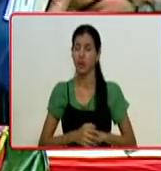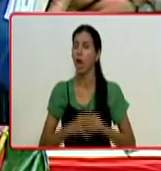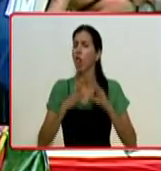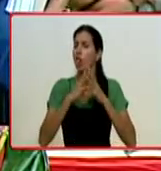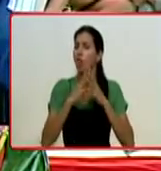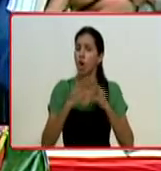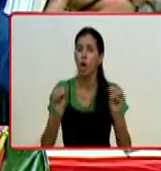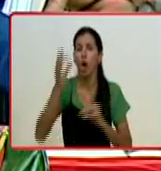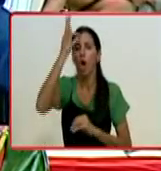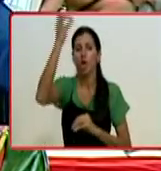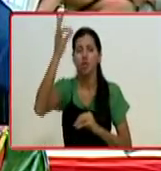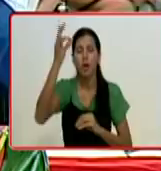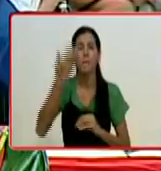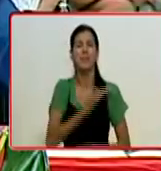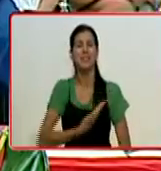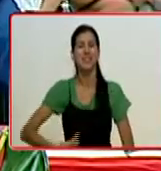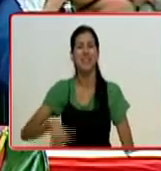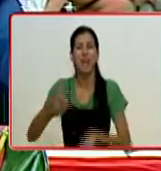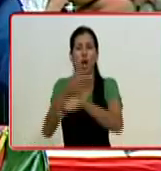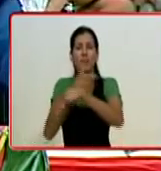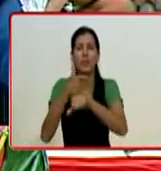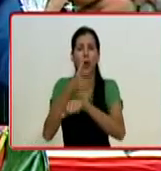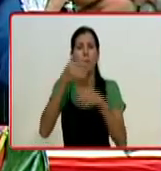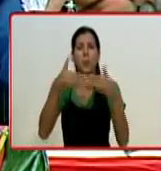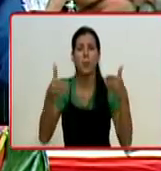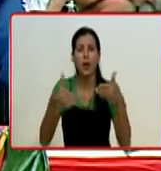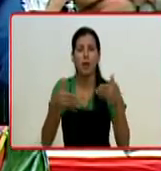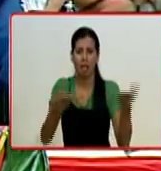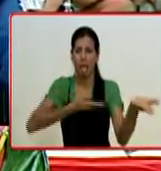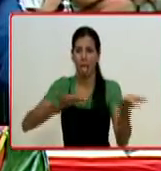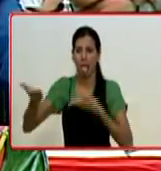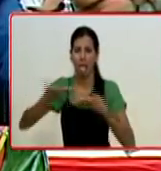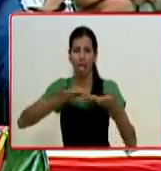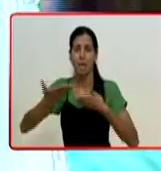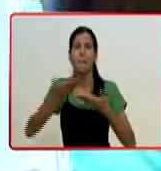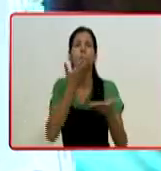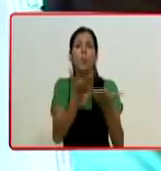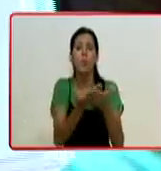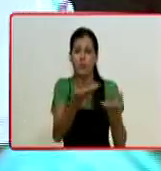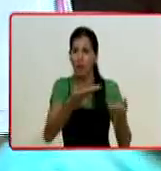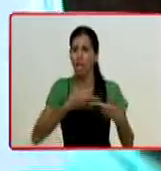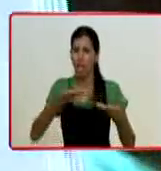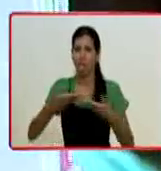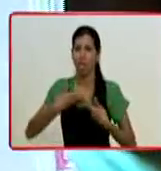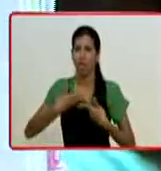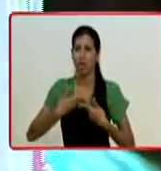los consejos presidenciales de gobierno popular para